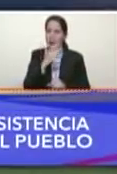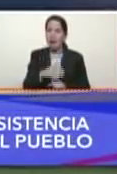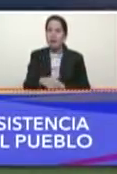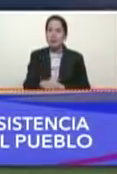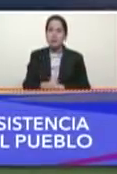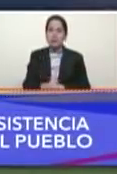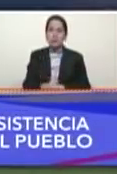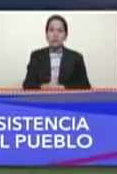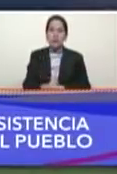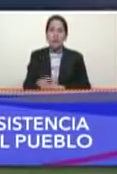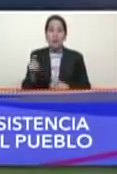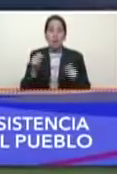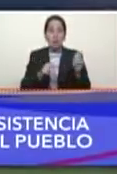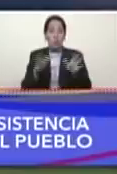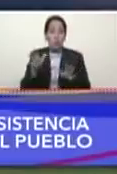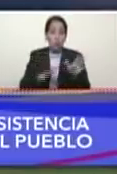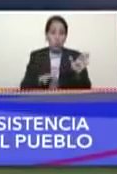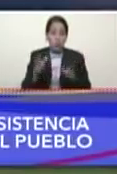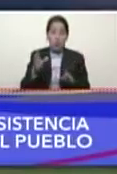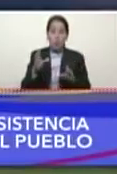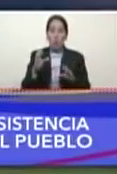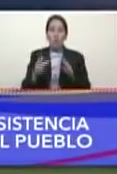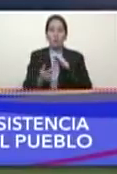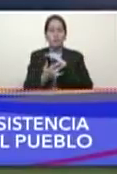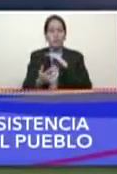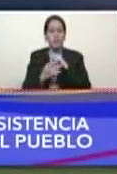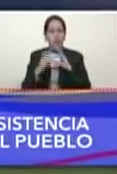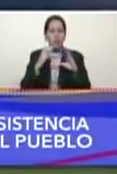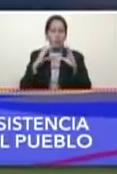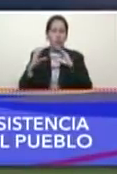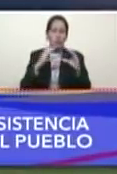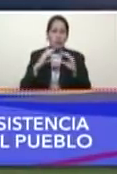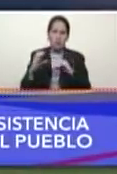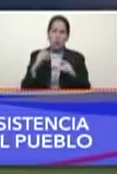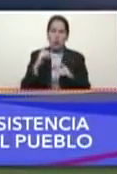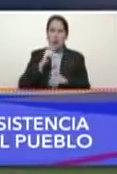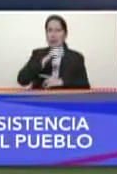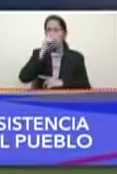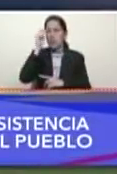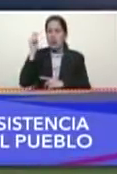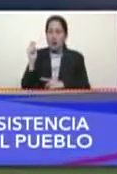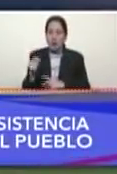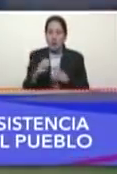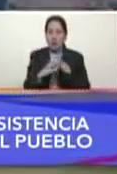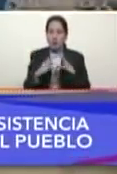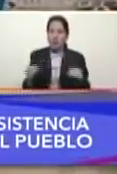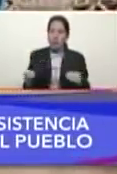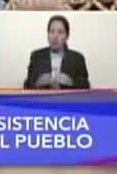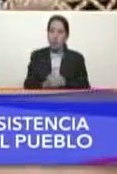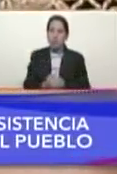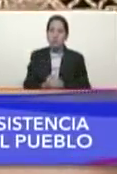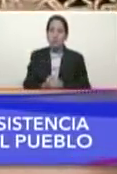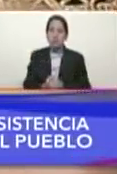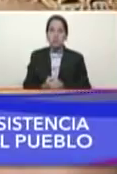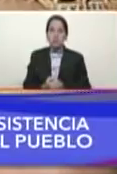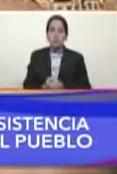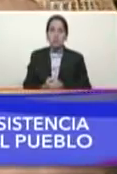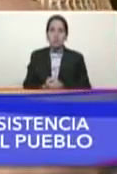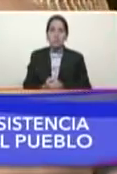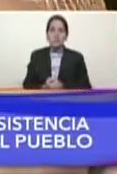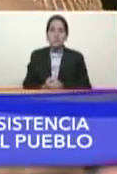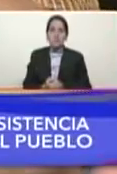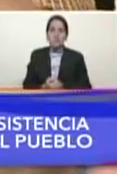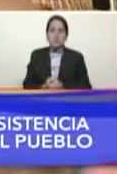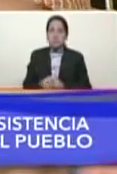en el turismo, en las telecomunicaciones, en el gas, en la minería, en todos los campos. Si usted pone